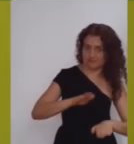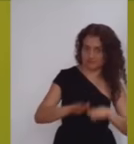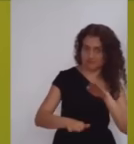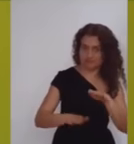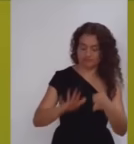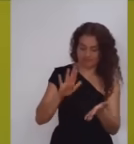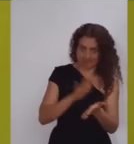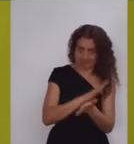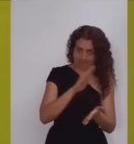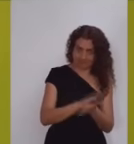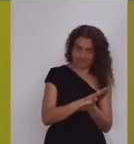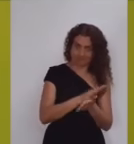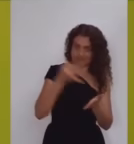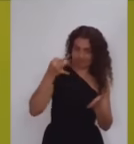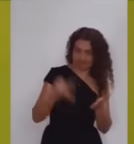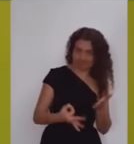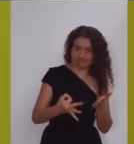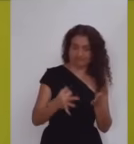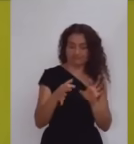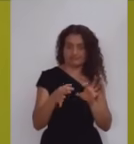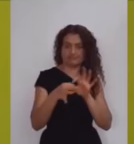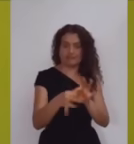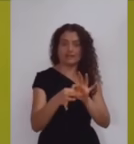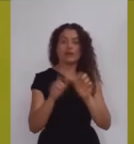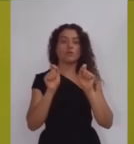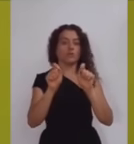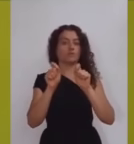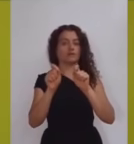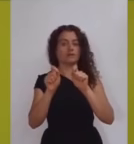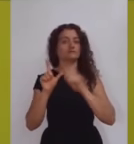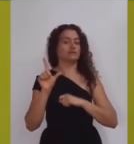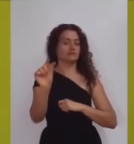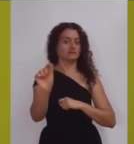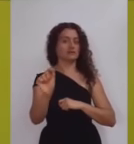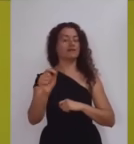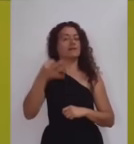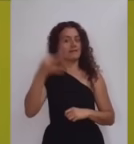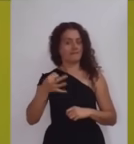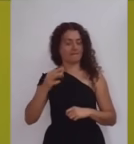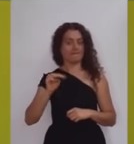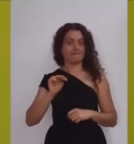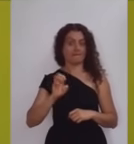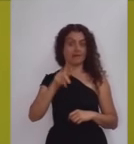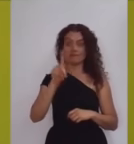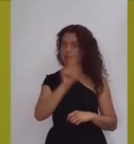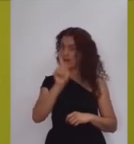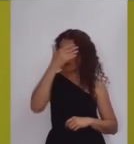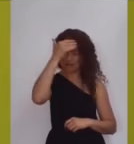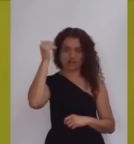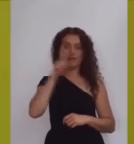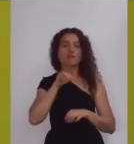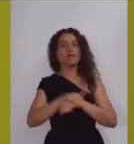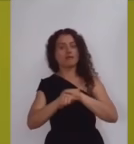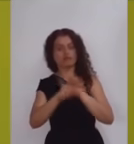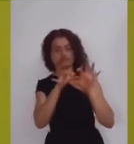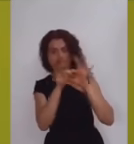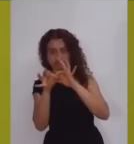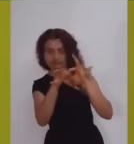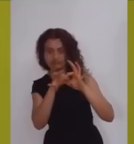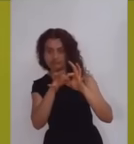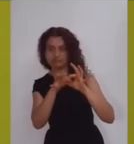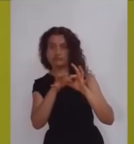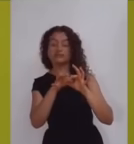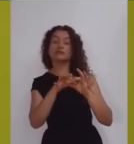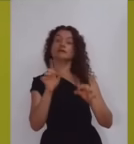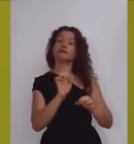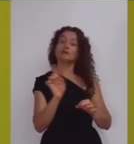están documentados en detalle en el enlace educación a distancia del sitio oficial del número. No olviden coordinar con el centro educativo tan